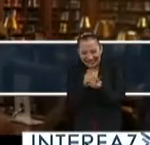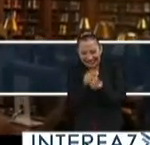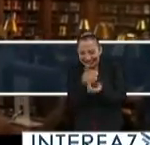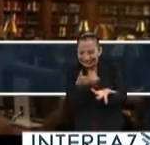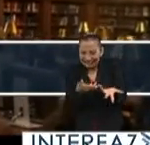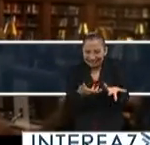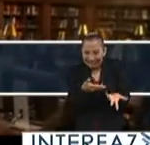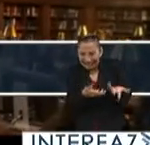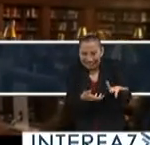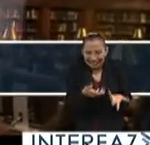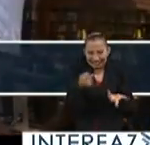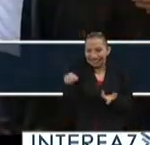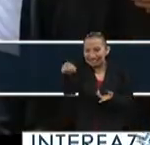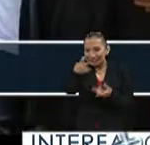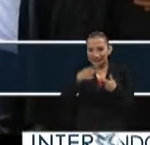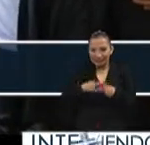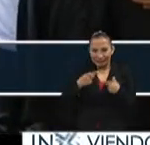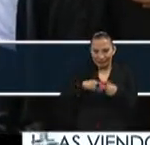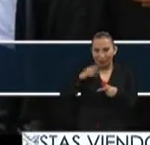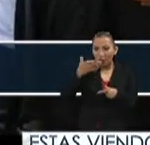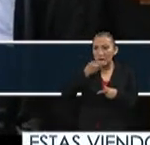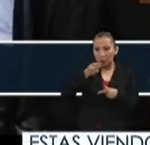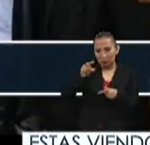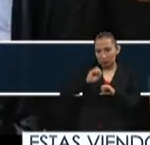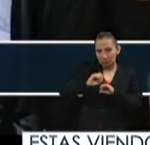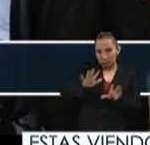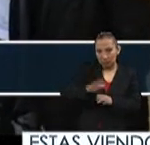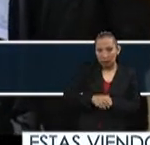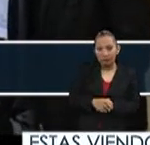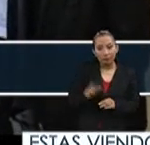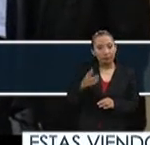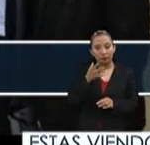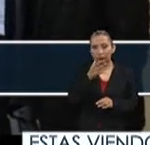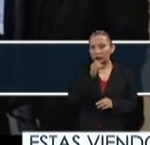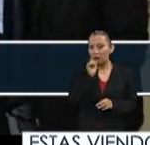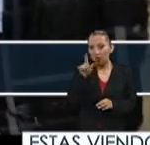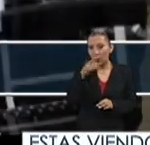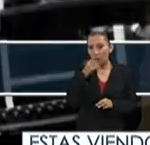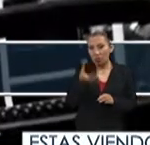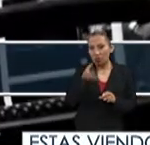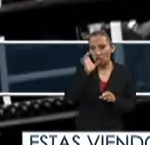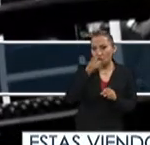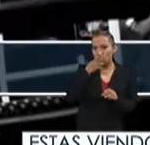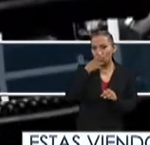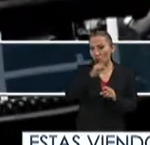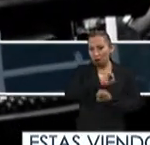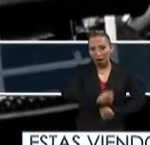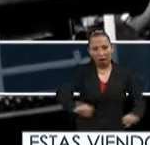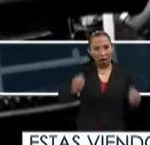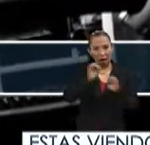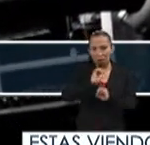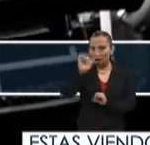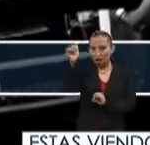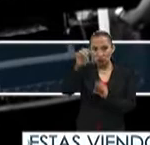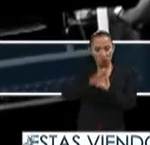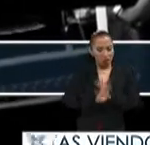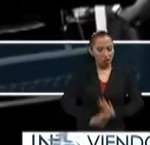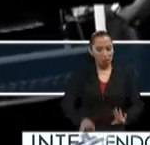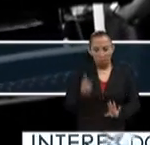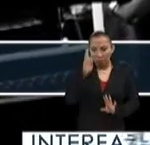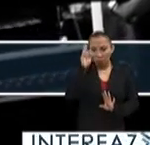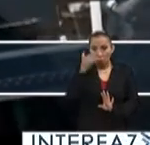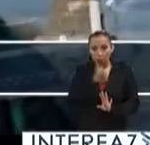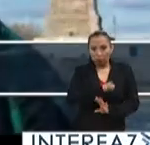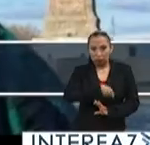con ellos, la convivencia con la gente de los hombres, claro, que tampoco ellos pueden tomar, no pueden fumar, no pueden hacer ninguna otra cosa, y eran